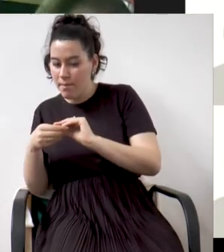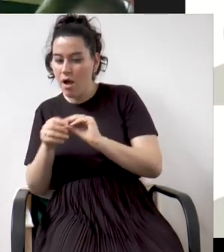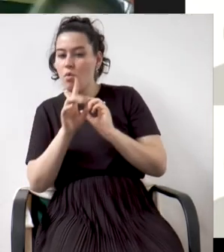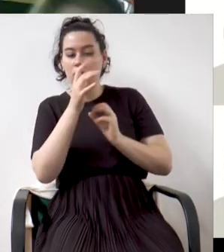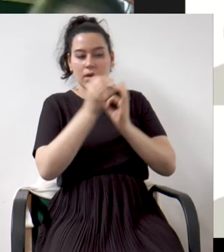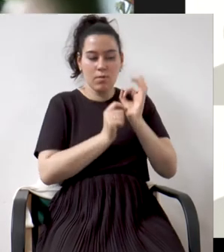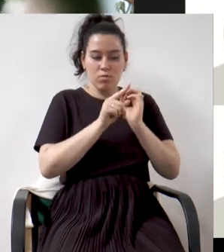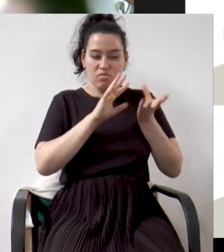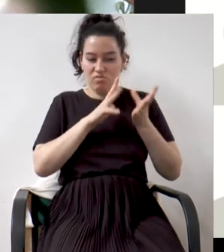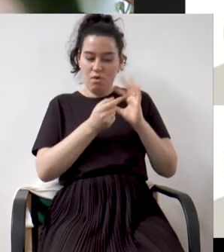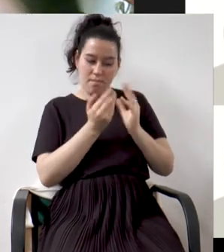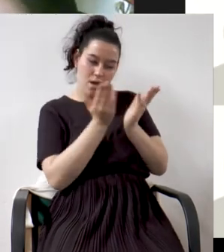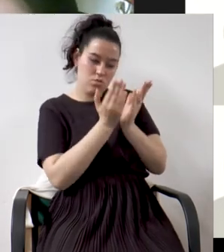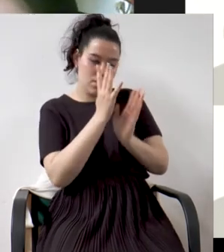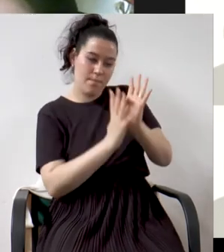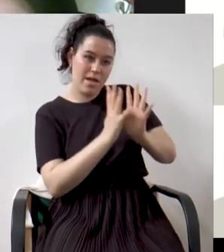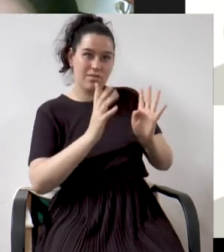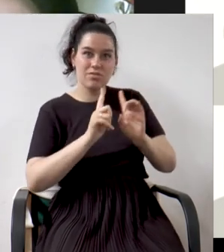química.